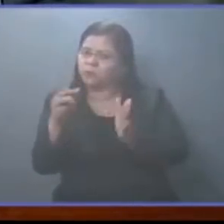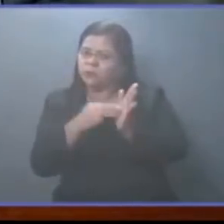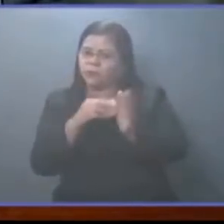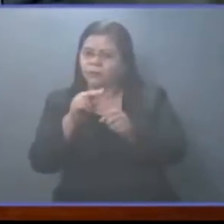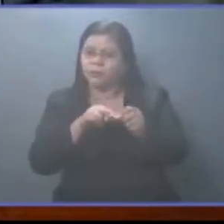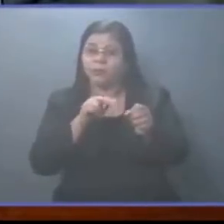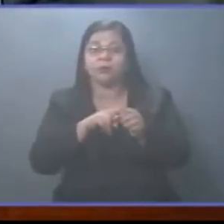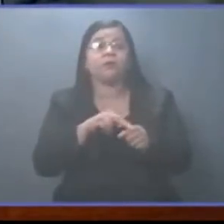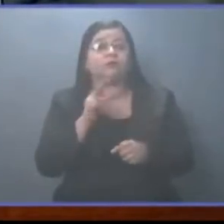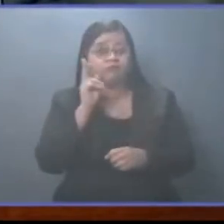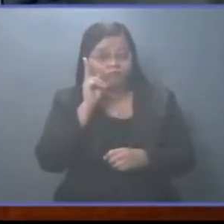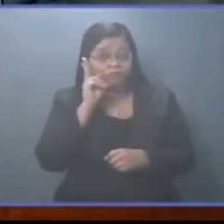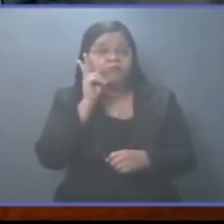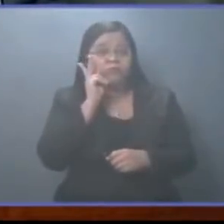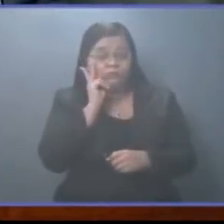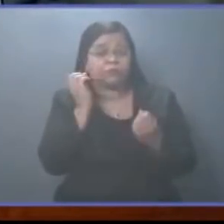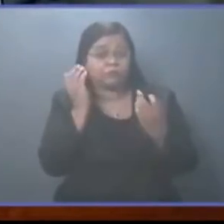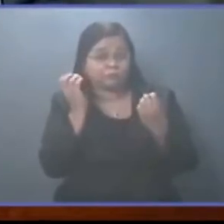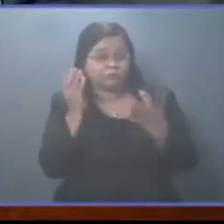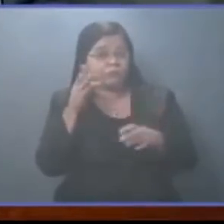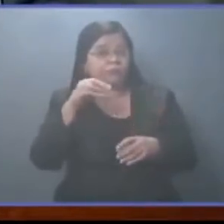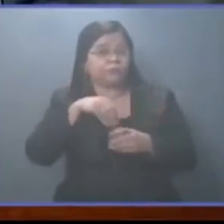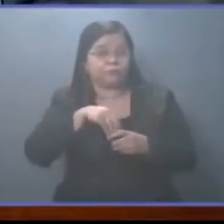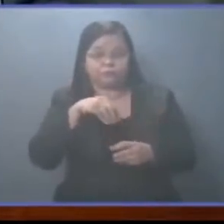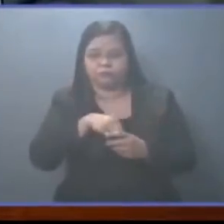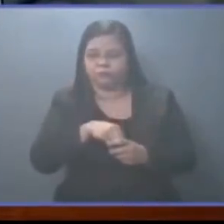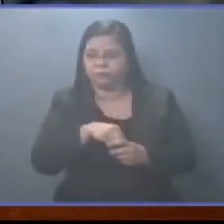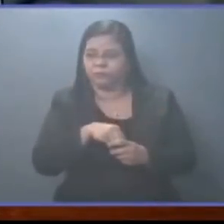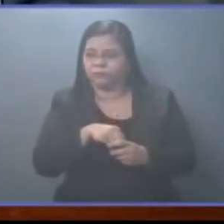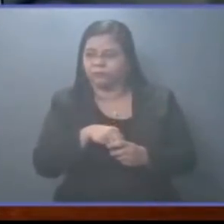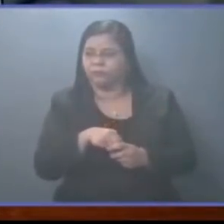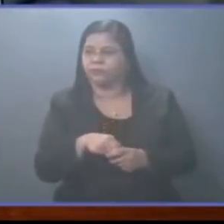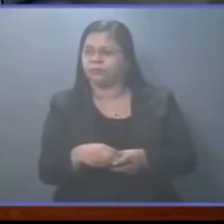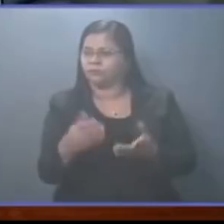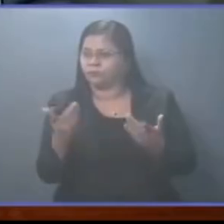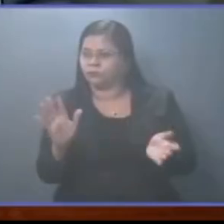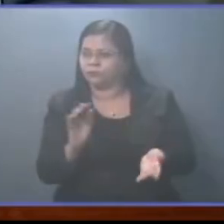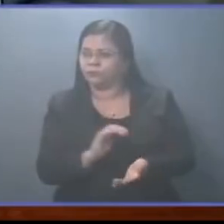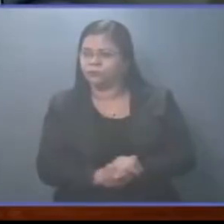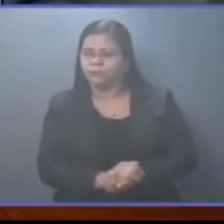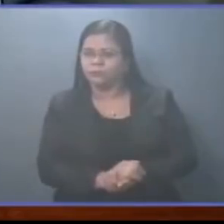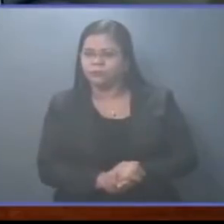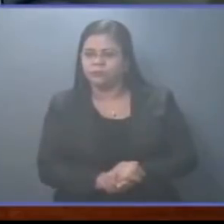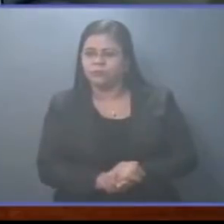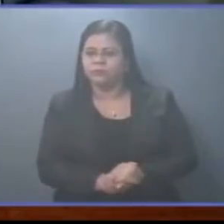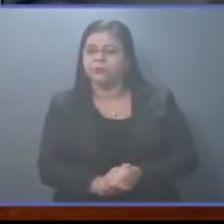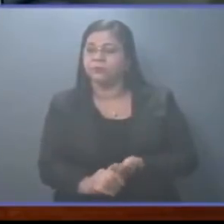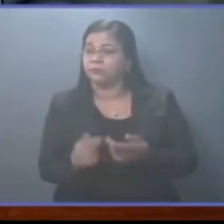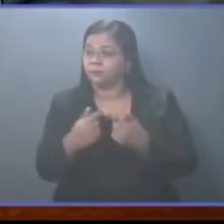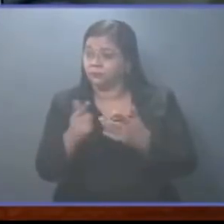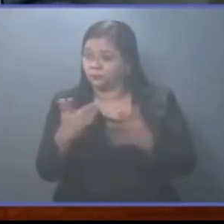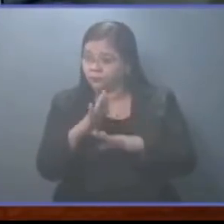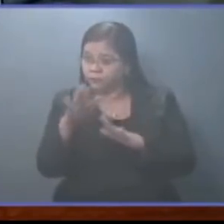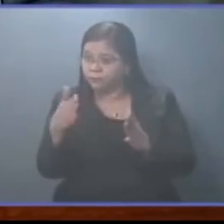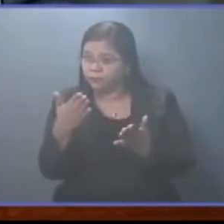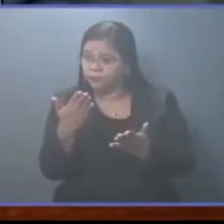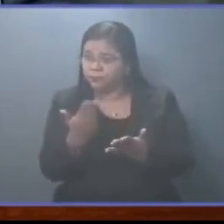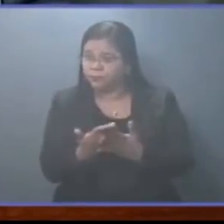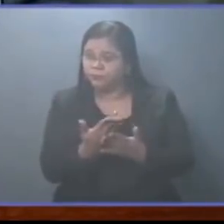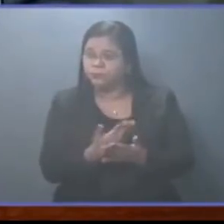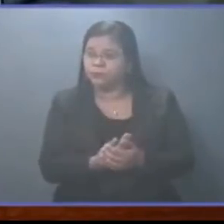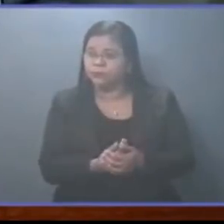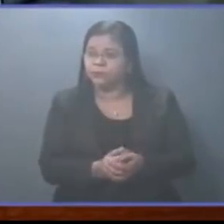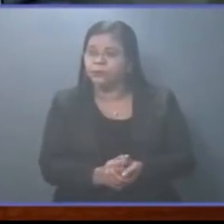dólares eso dice mucho aparte de esos 3 millones hemos construido casi casi